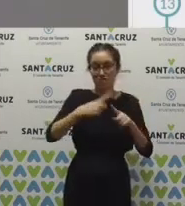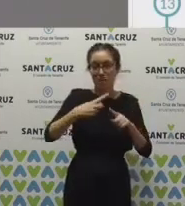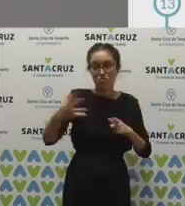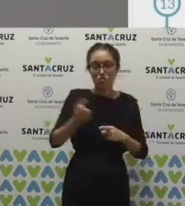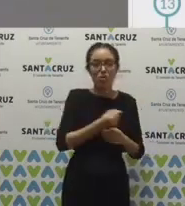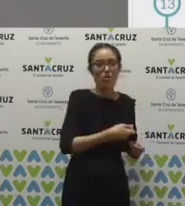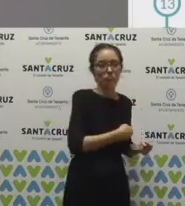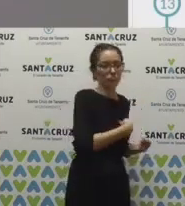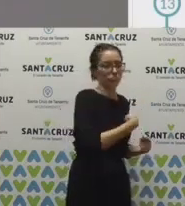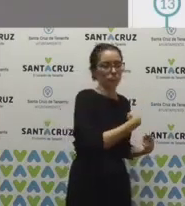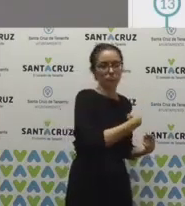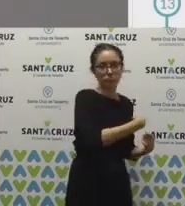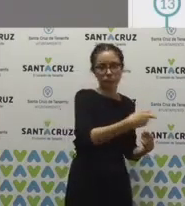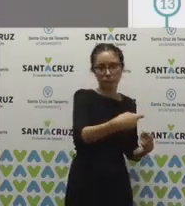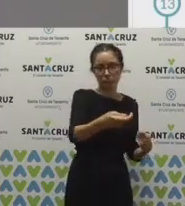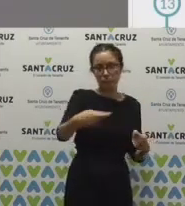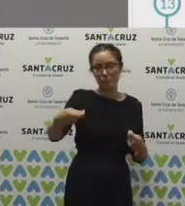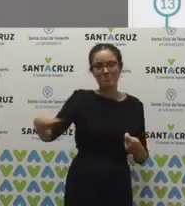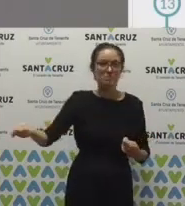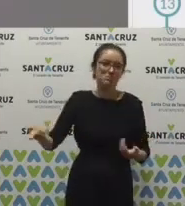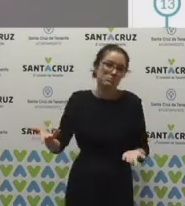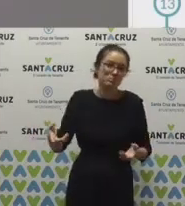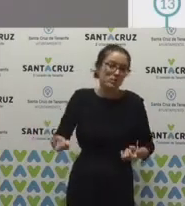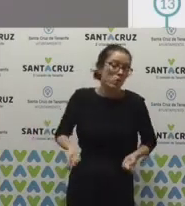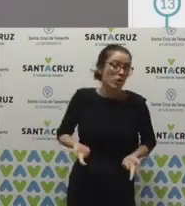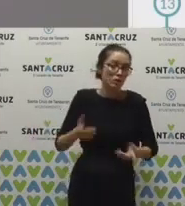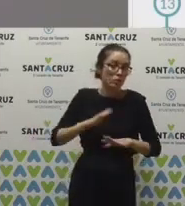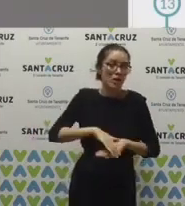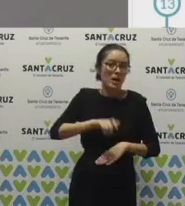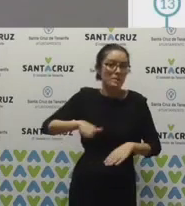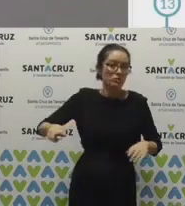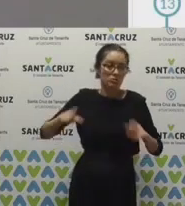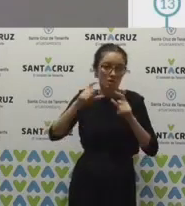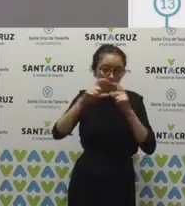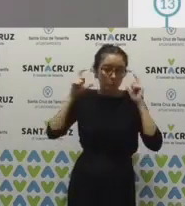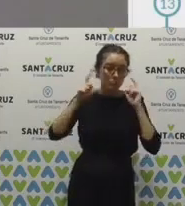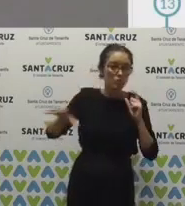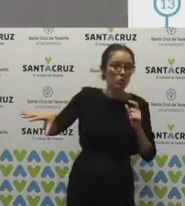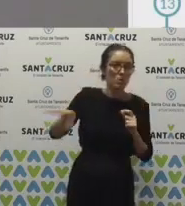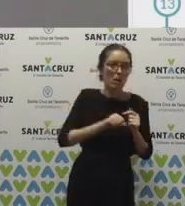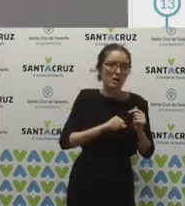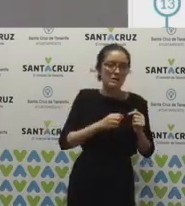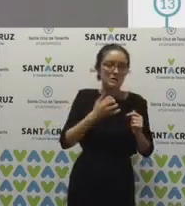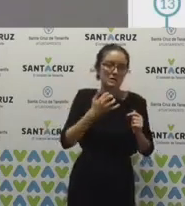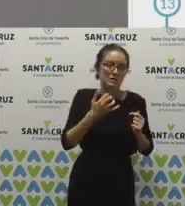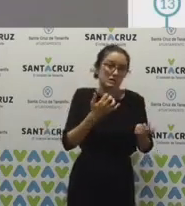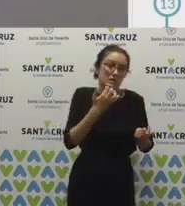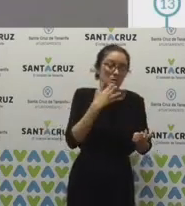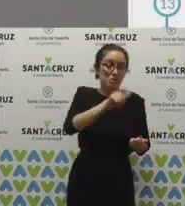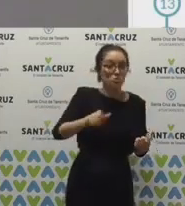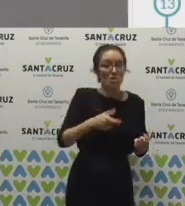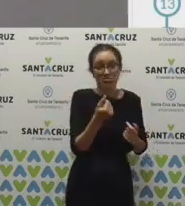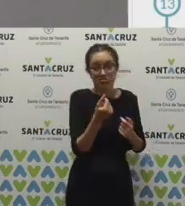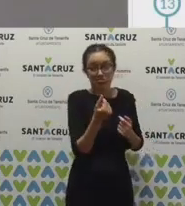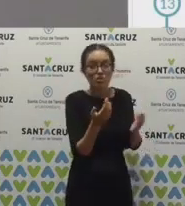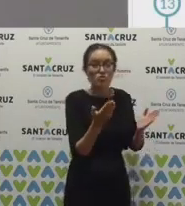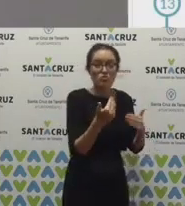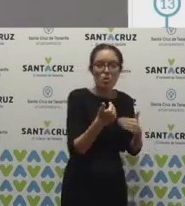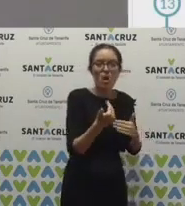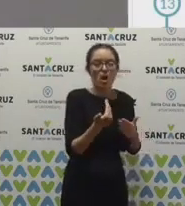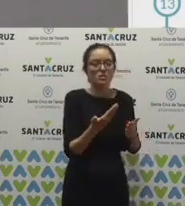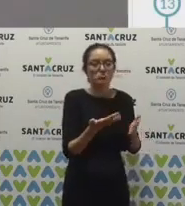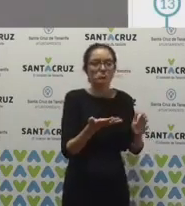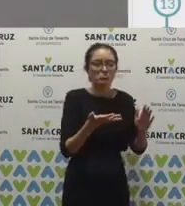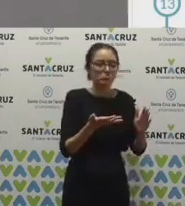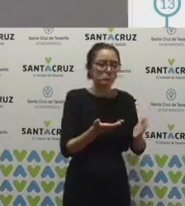que es un gasto que tienen que asumir las familias para los menos pudientes se les puede hacer cuesta arriba comprarla se debería instar al gobierno